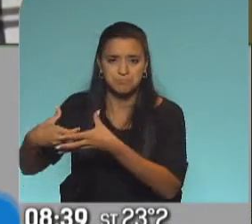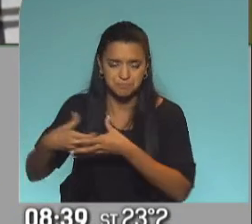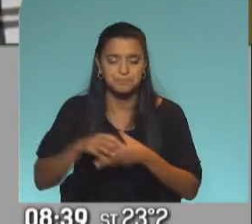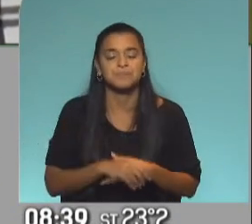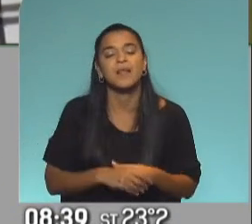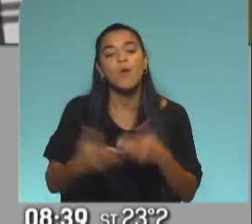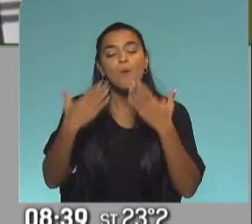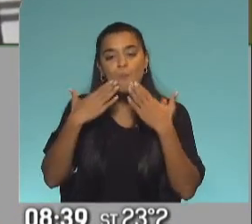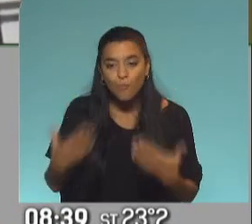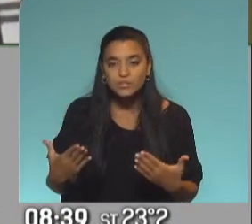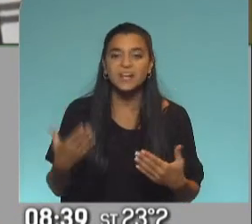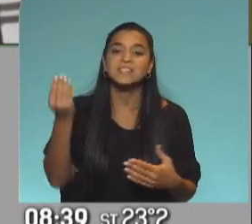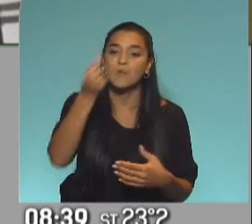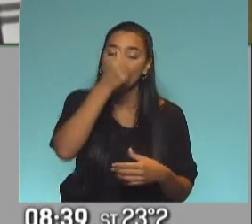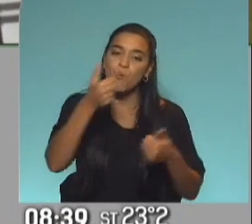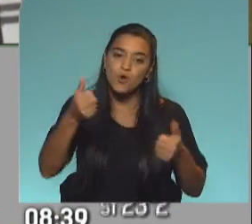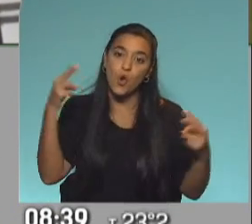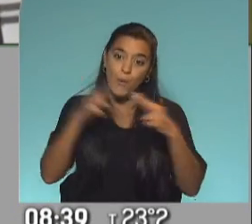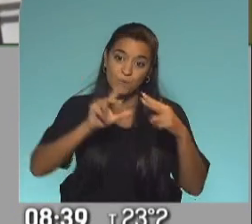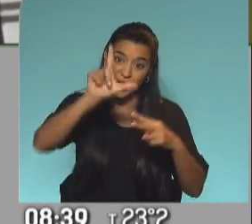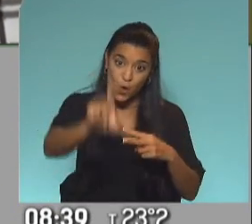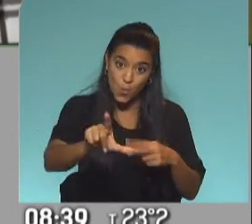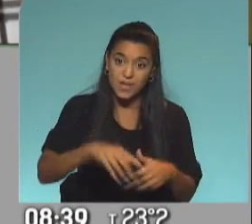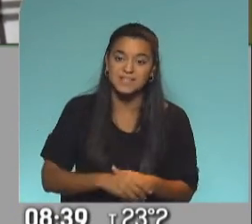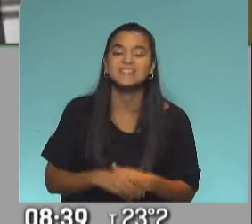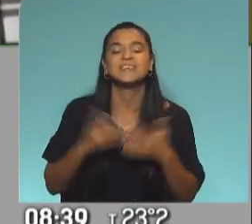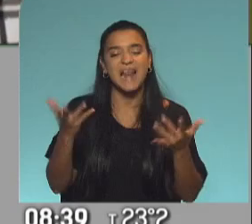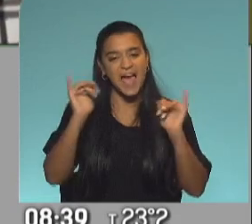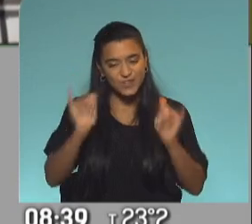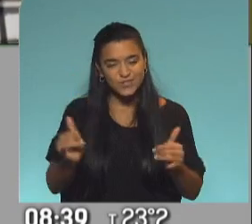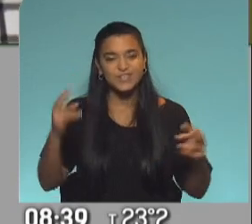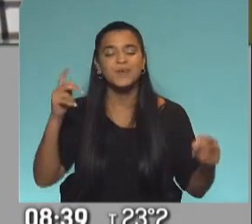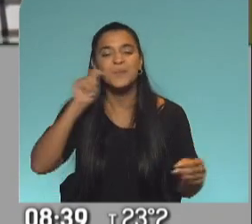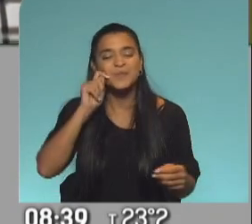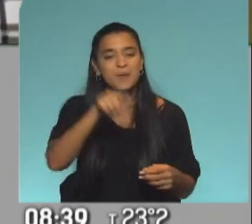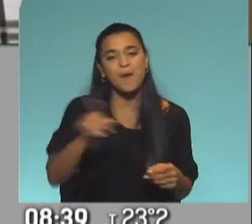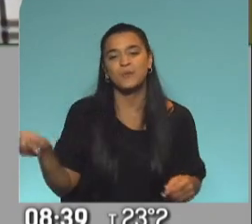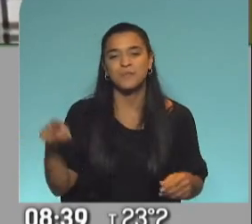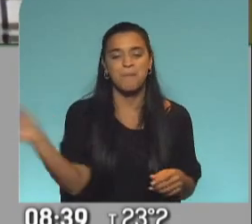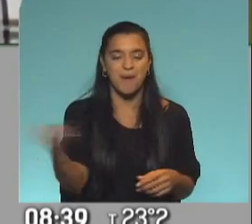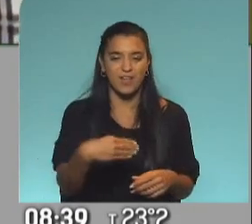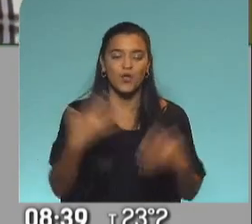muchísimas gracias, buen fin de semana y nos reencontramos el lunes. Claro que sí, un beso para vos y un beso para todos. Buen fin de semana. Fuerte.